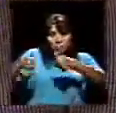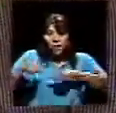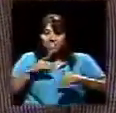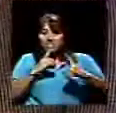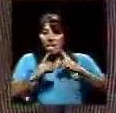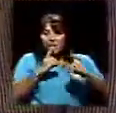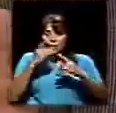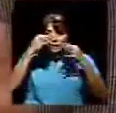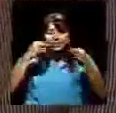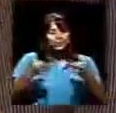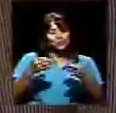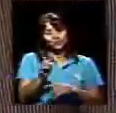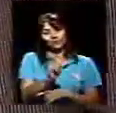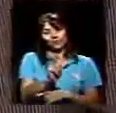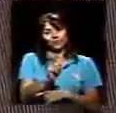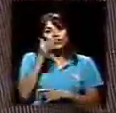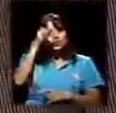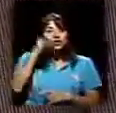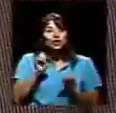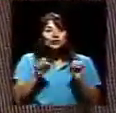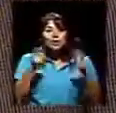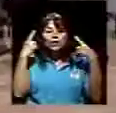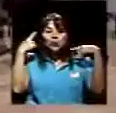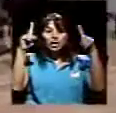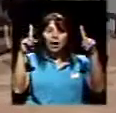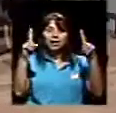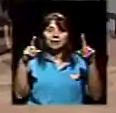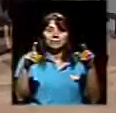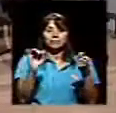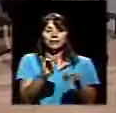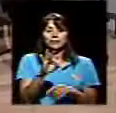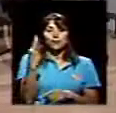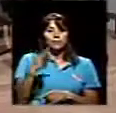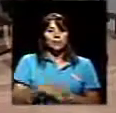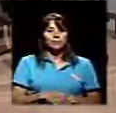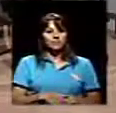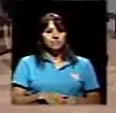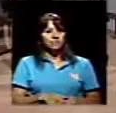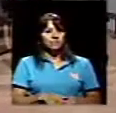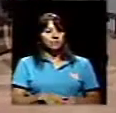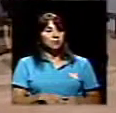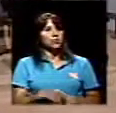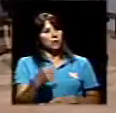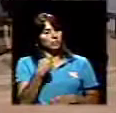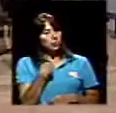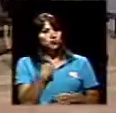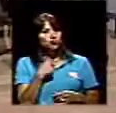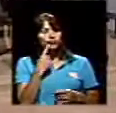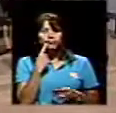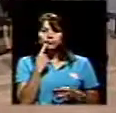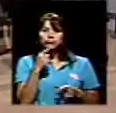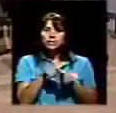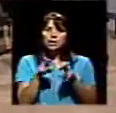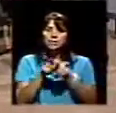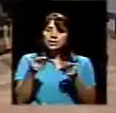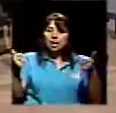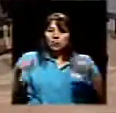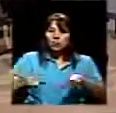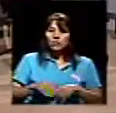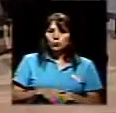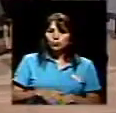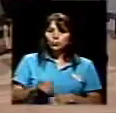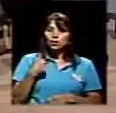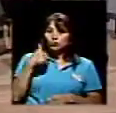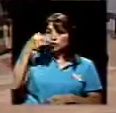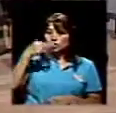creo que eso se puede lograr un poco con ese concurso. Don Rubén, ¿usted? No, estoy totalmente de acuerdo. Me parece que va a ser una necesidad